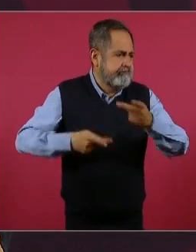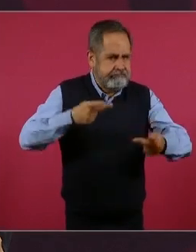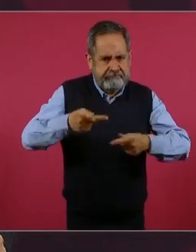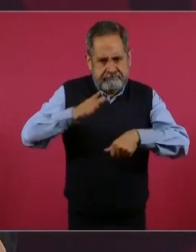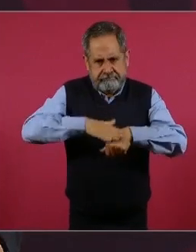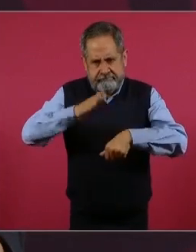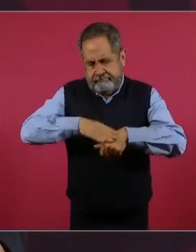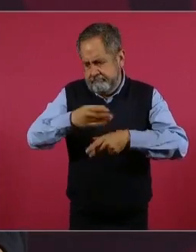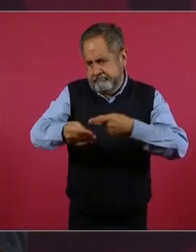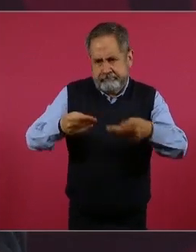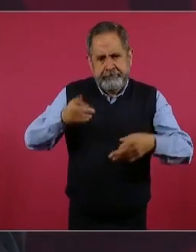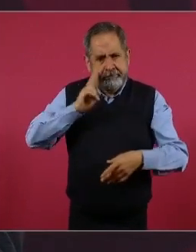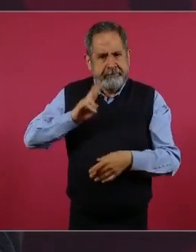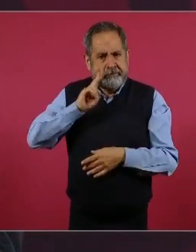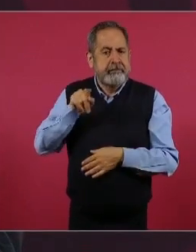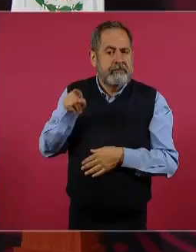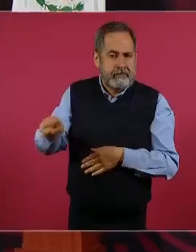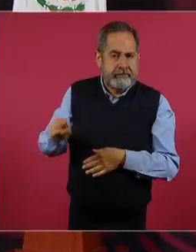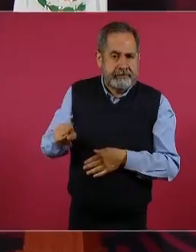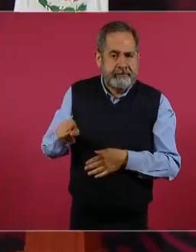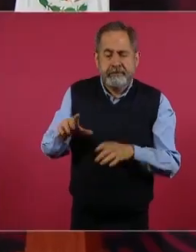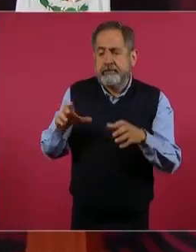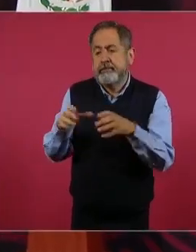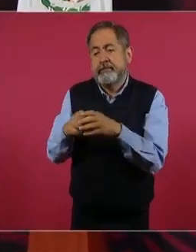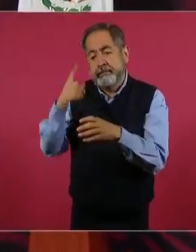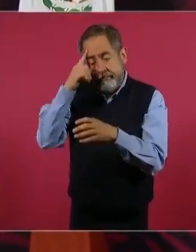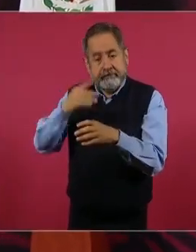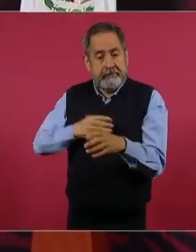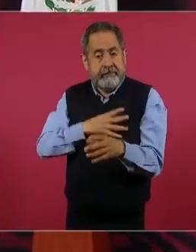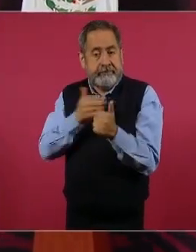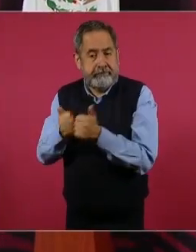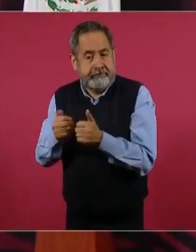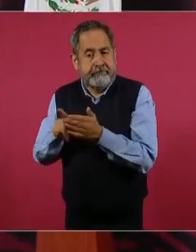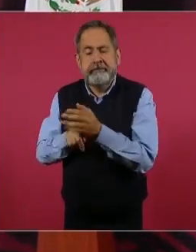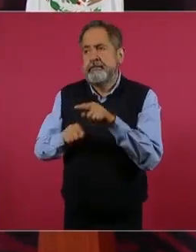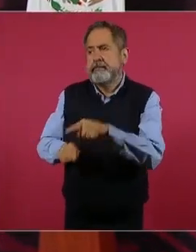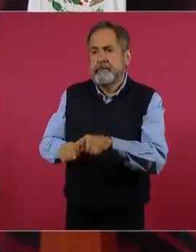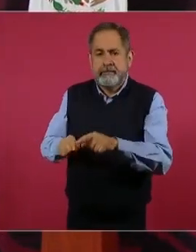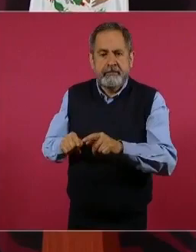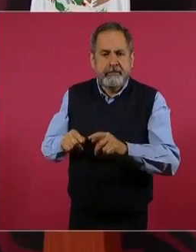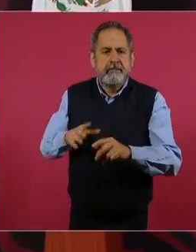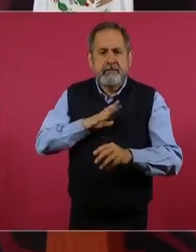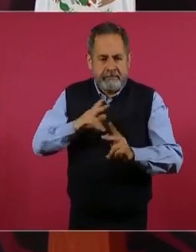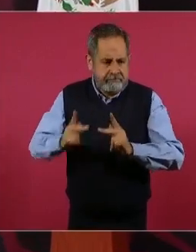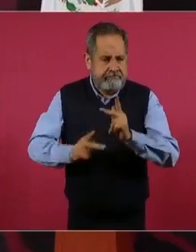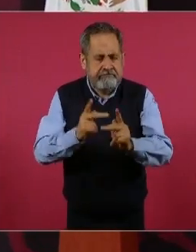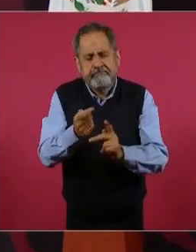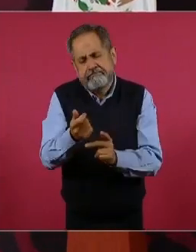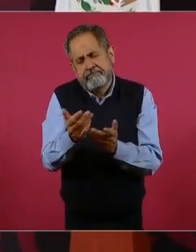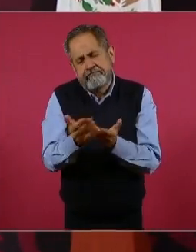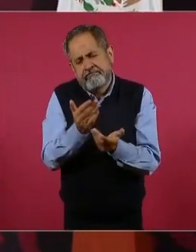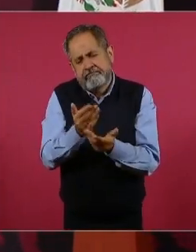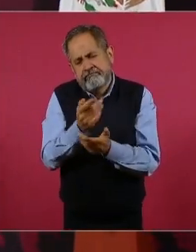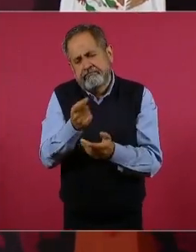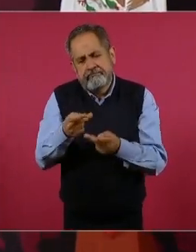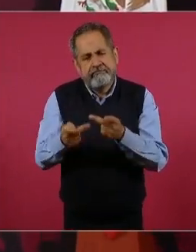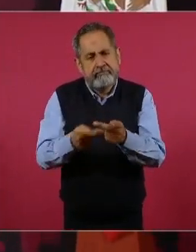esa financiera para el bienestar, atiende crédito